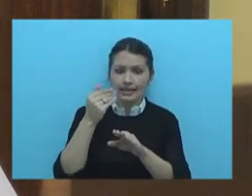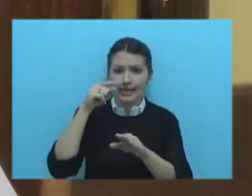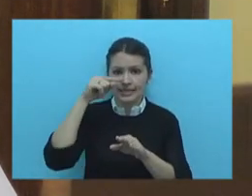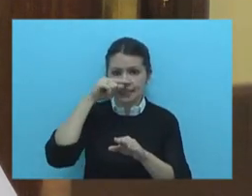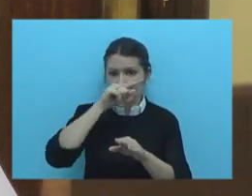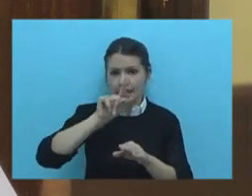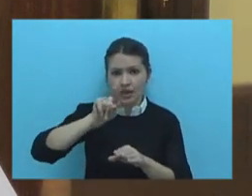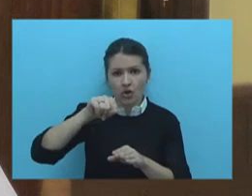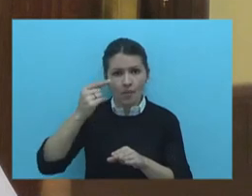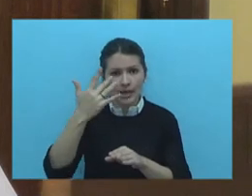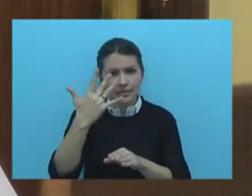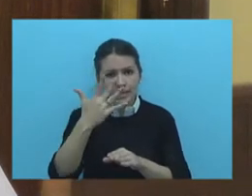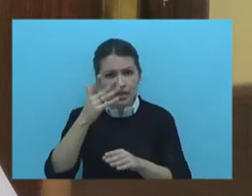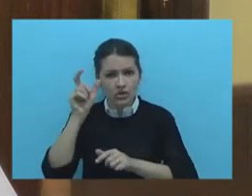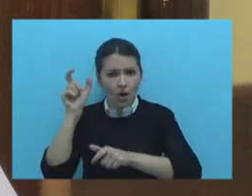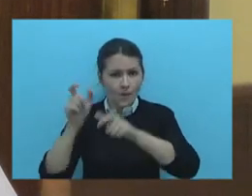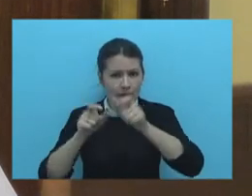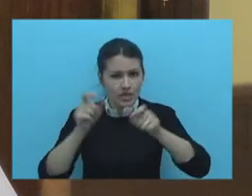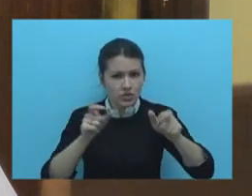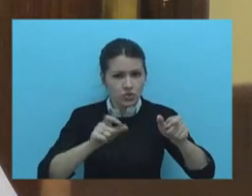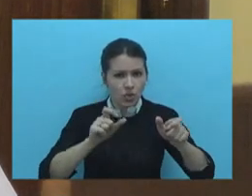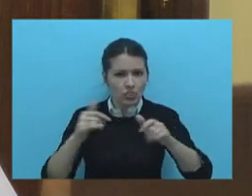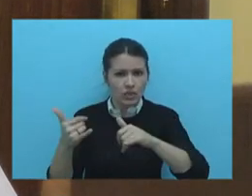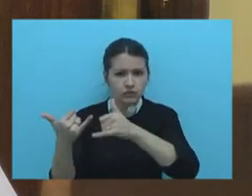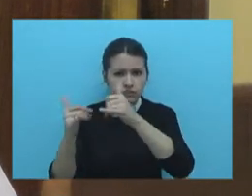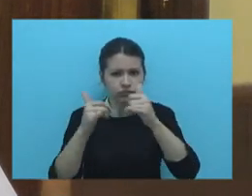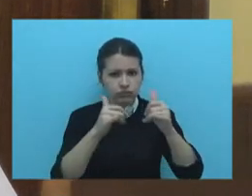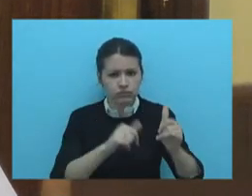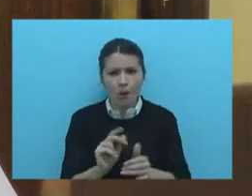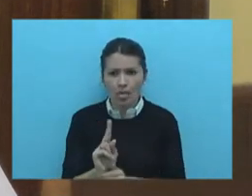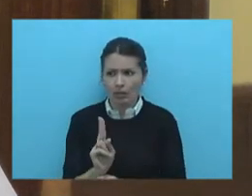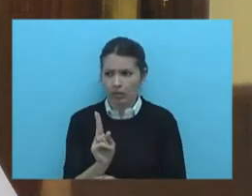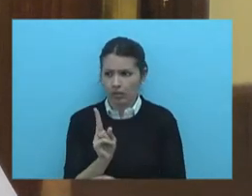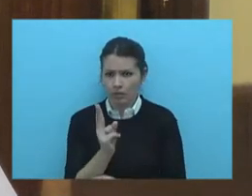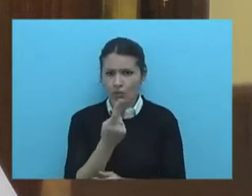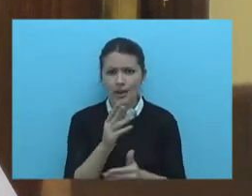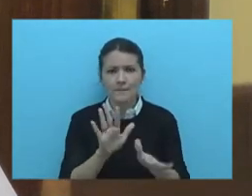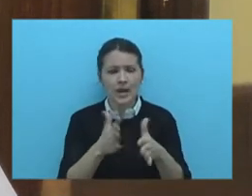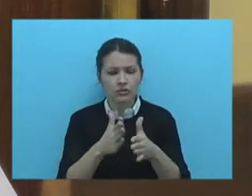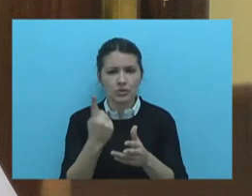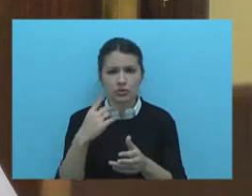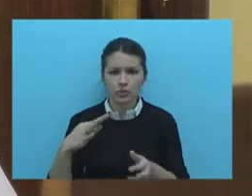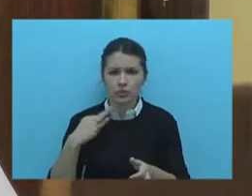7,5 jóvenes cada 100.000 habitantes. Es decir, que se suicidan alrededor de 500 jóvenes por año.